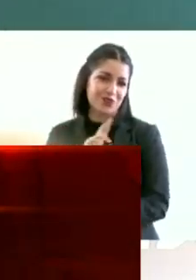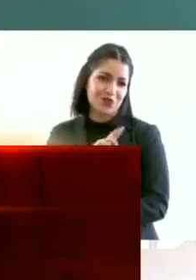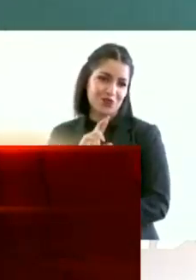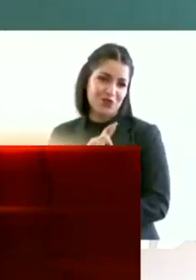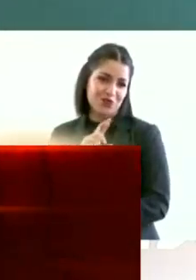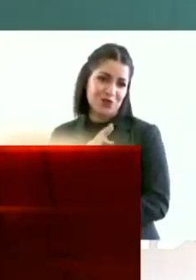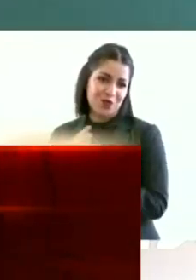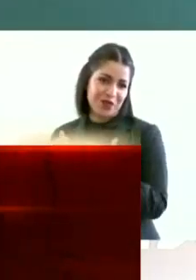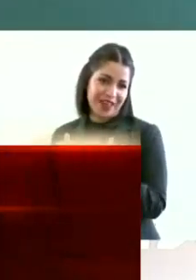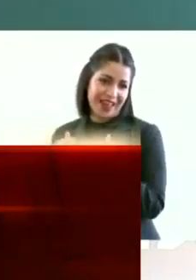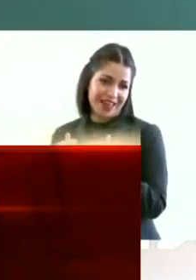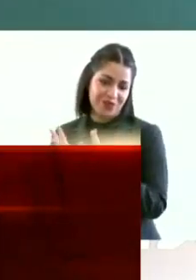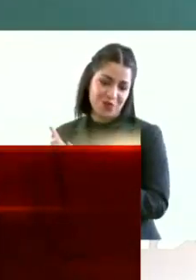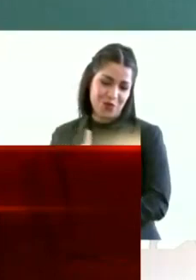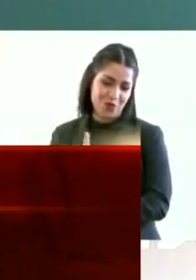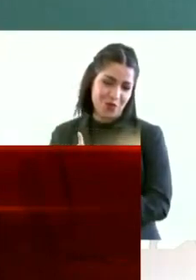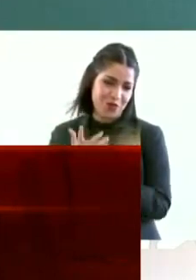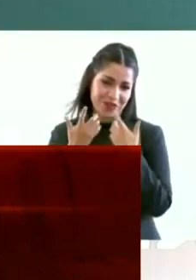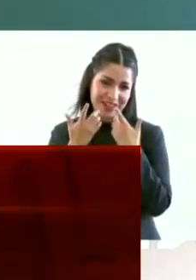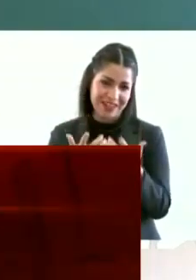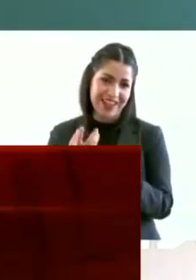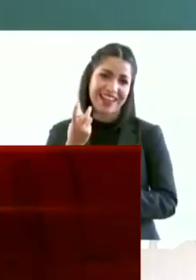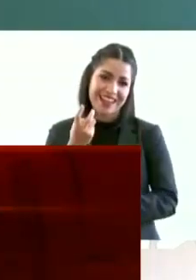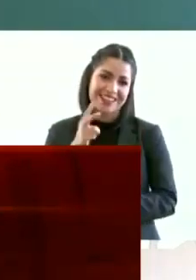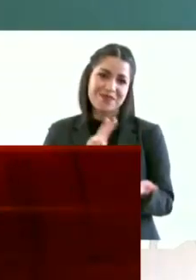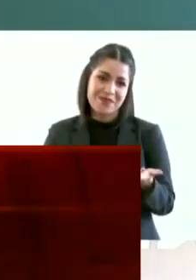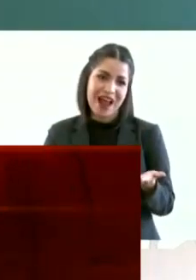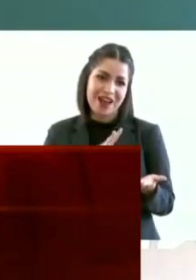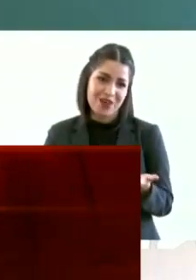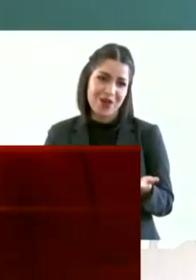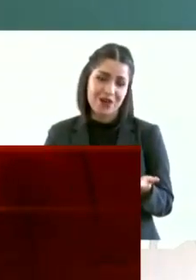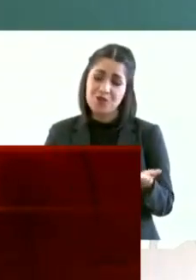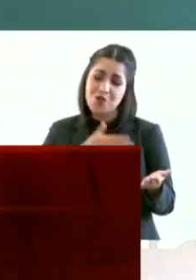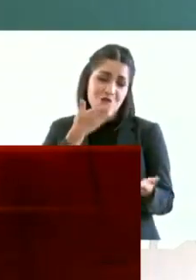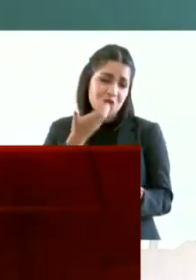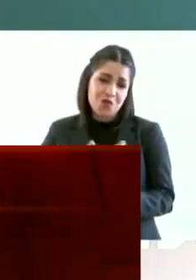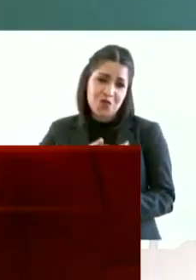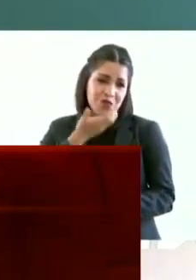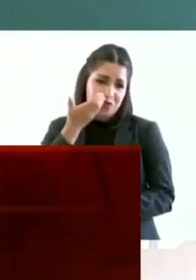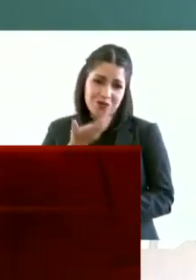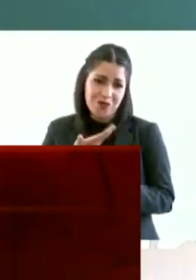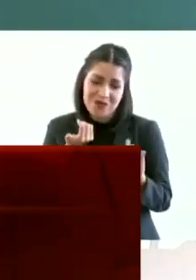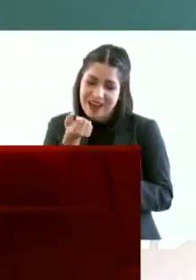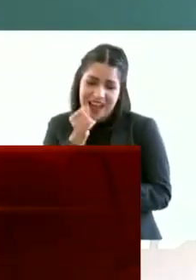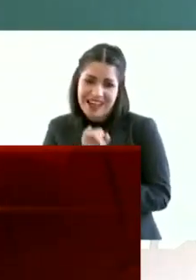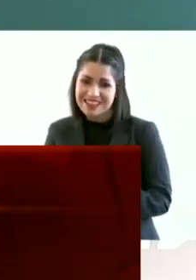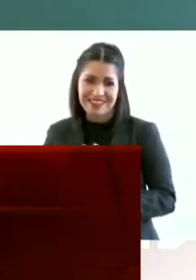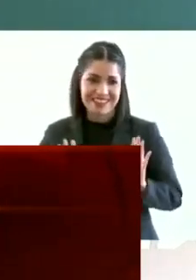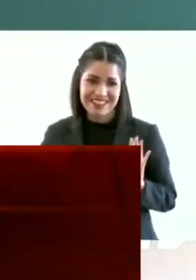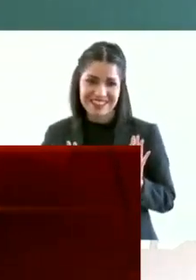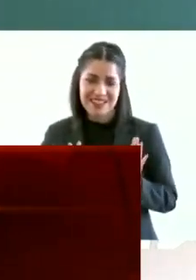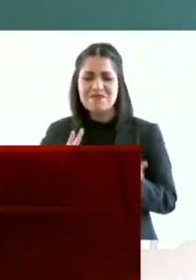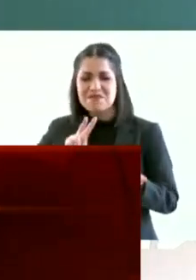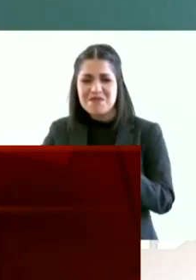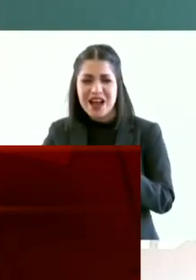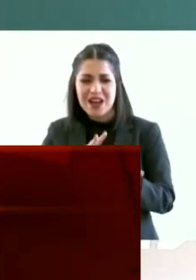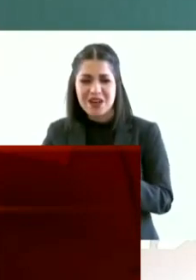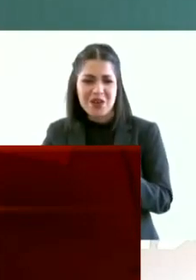Bueno, eso son valores culturales, morales,